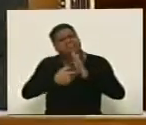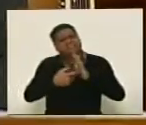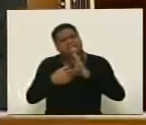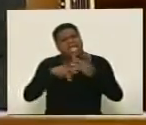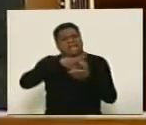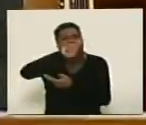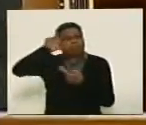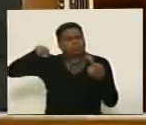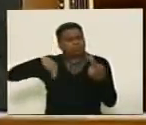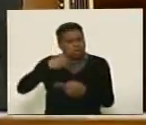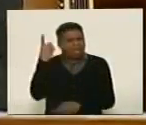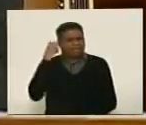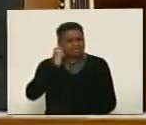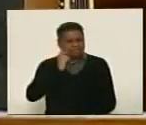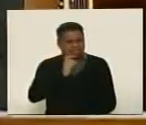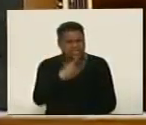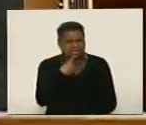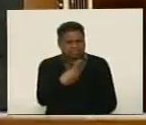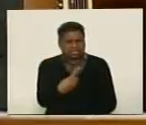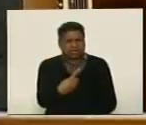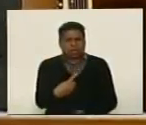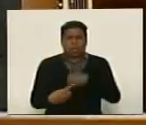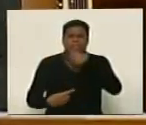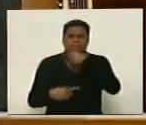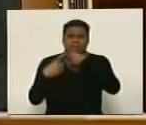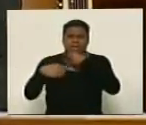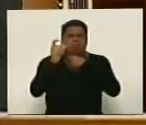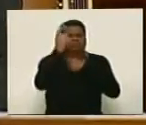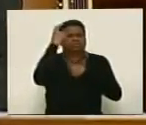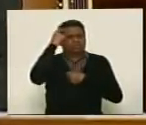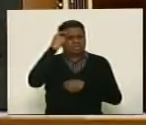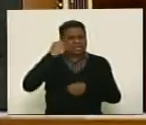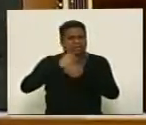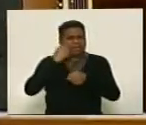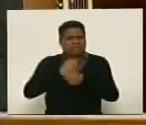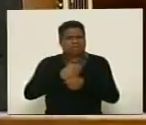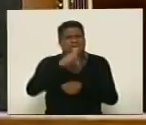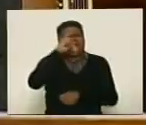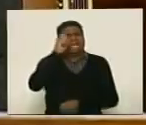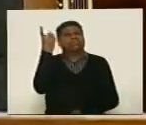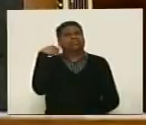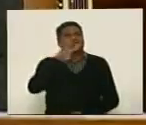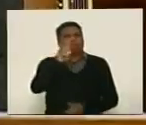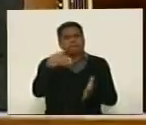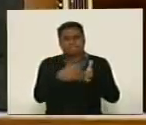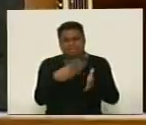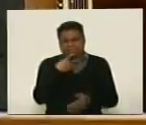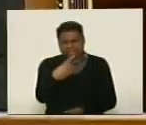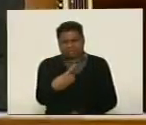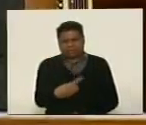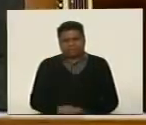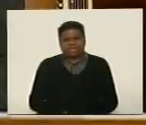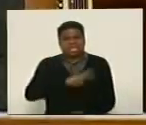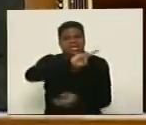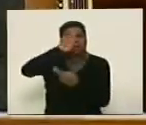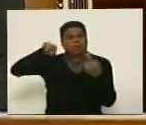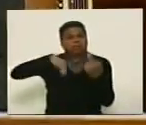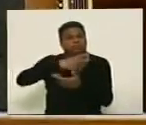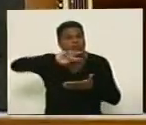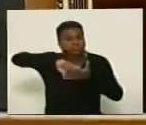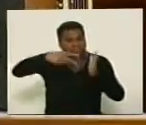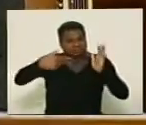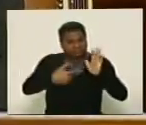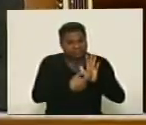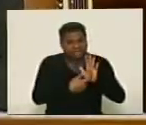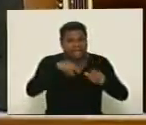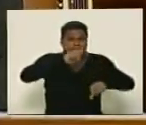Fidel Castro pronunció en un discurso un Día del Trabajador en el año 2000. Dice: revolución es el sentido del